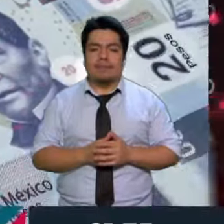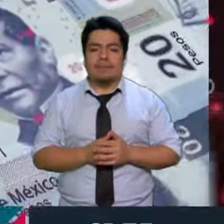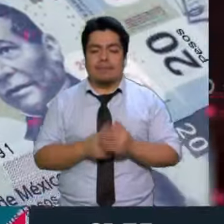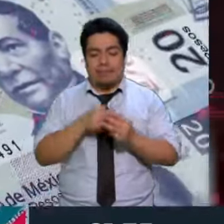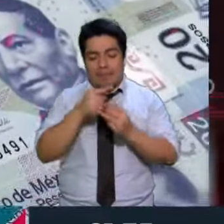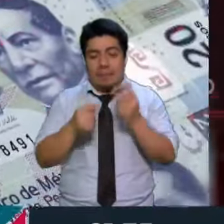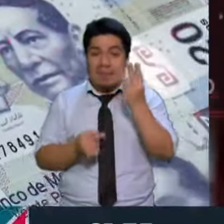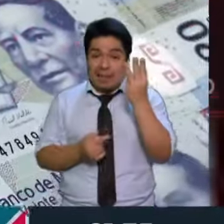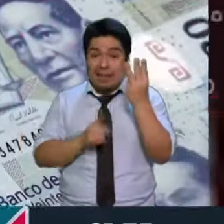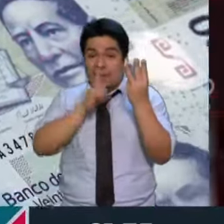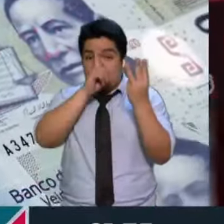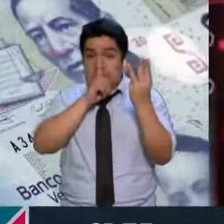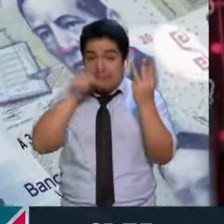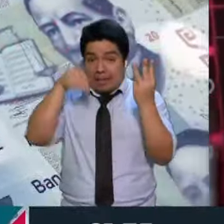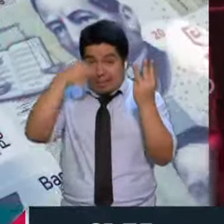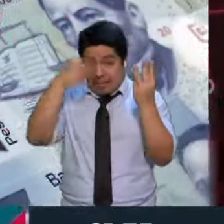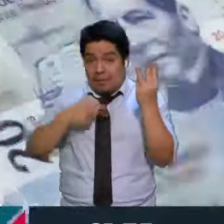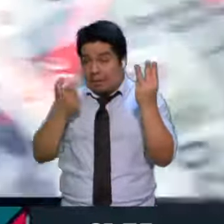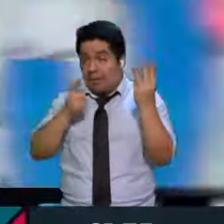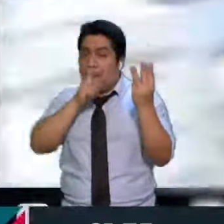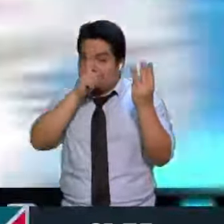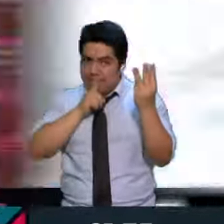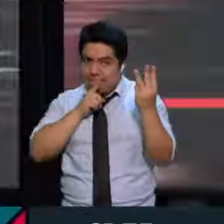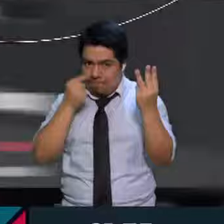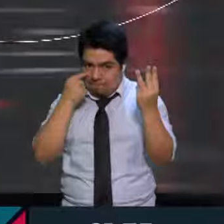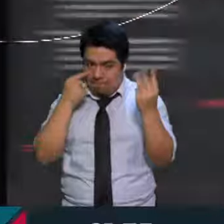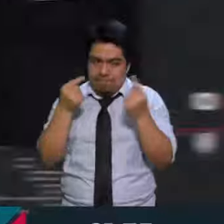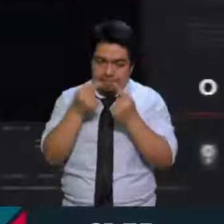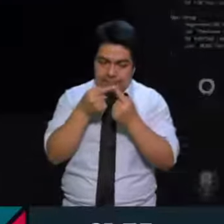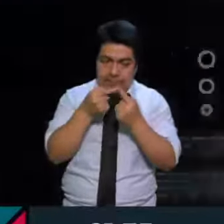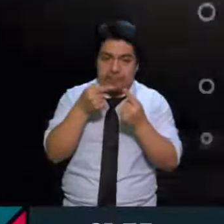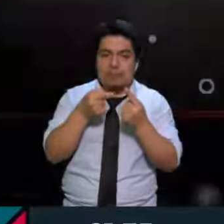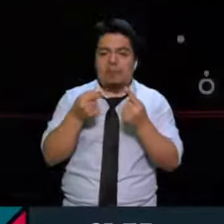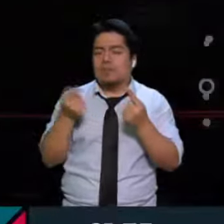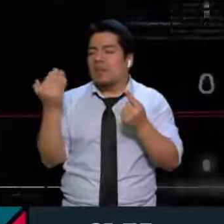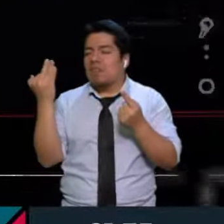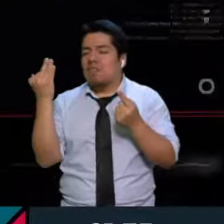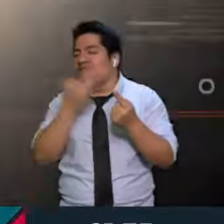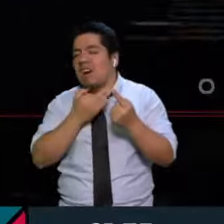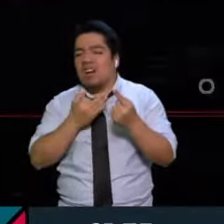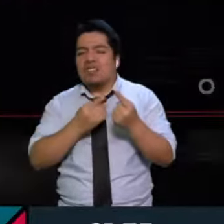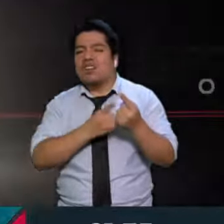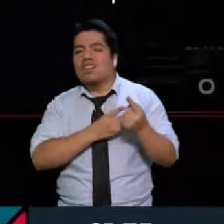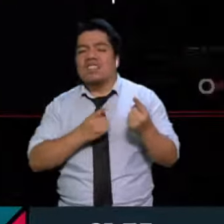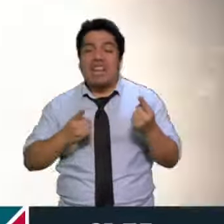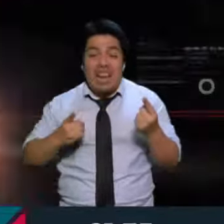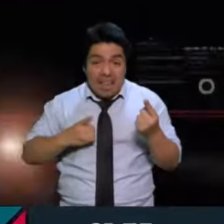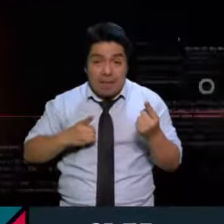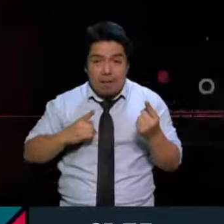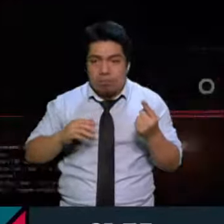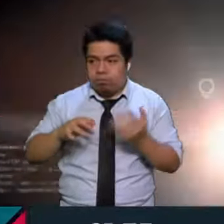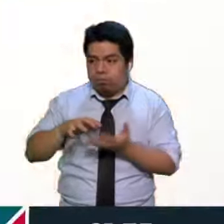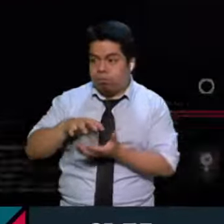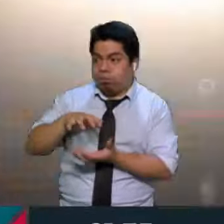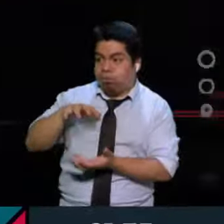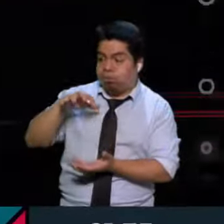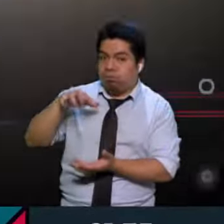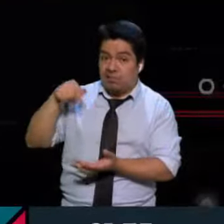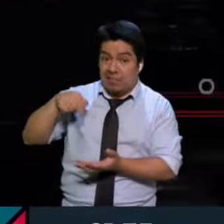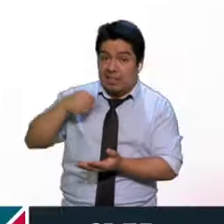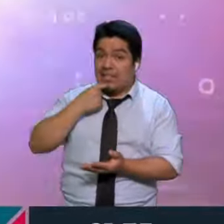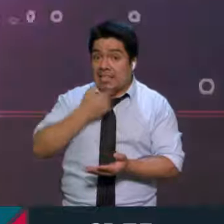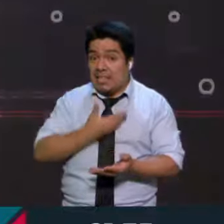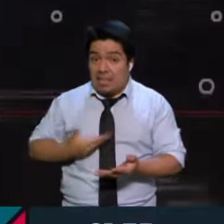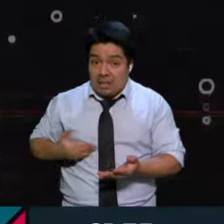Tres mentiras sobre la economía mexicana. 1. Falso aumento de la deuda pública de México durante el sexenio de